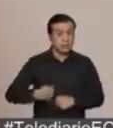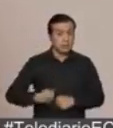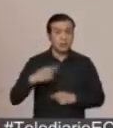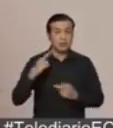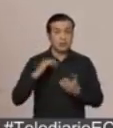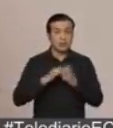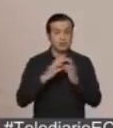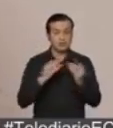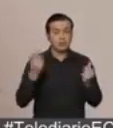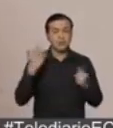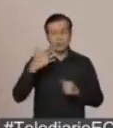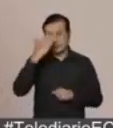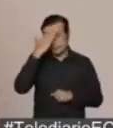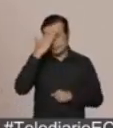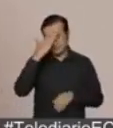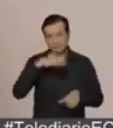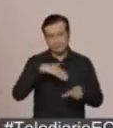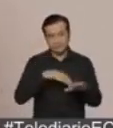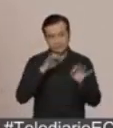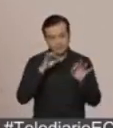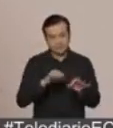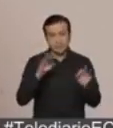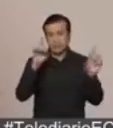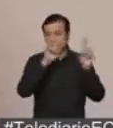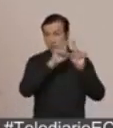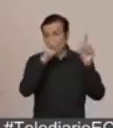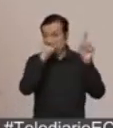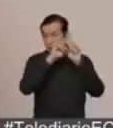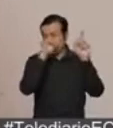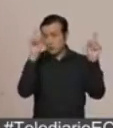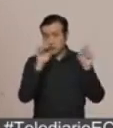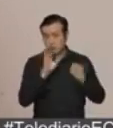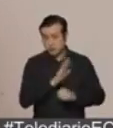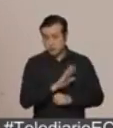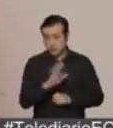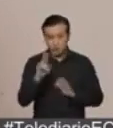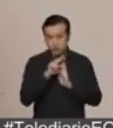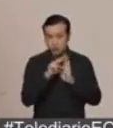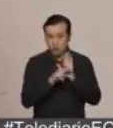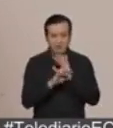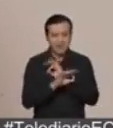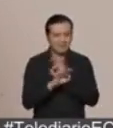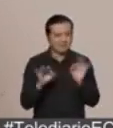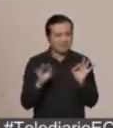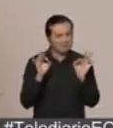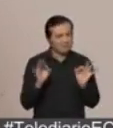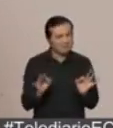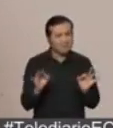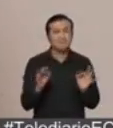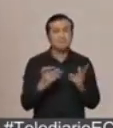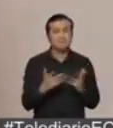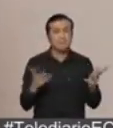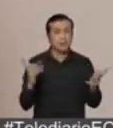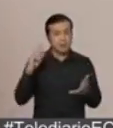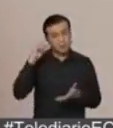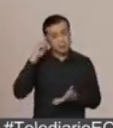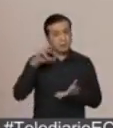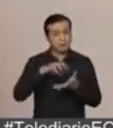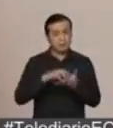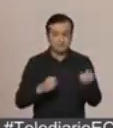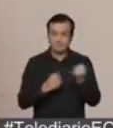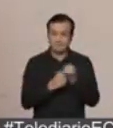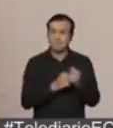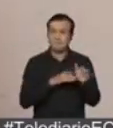que garantizado que nuevamente las empresas cumplen con todos los criterios de bioseguridad y el gobierno los respalda